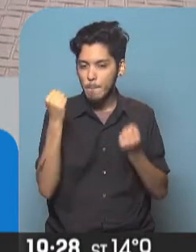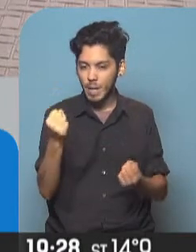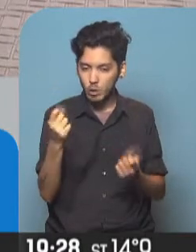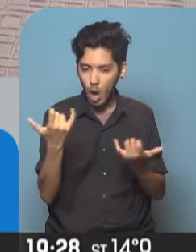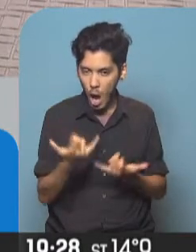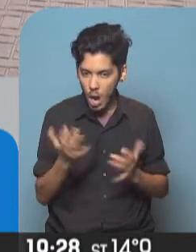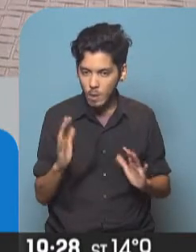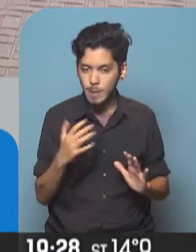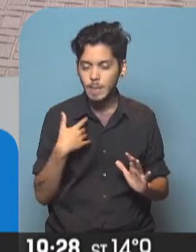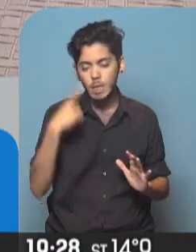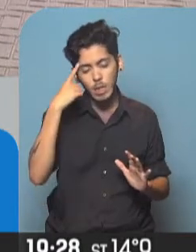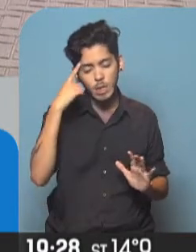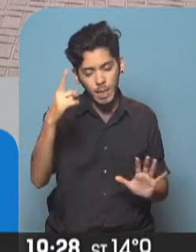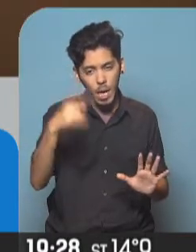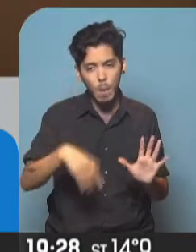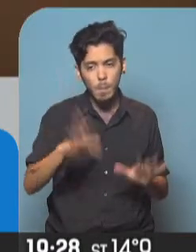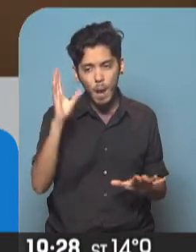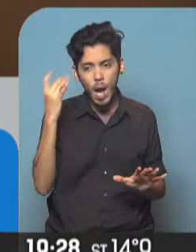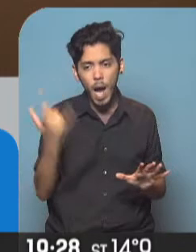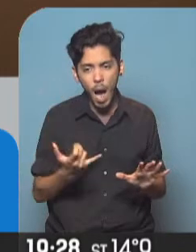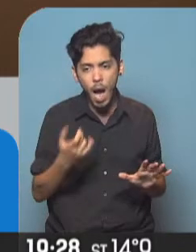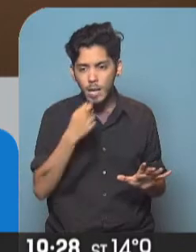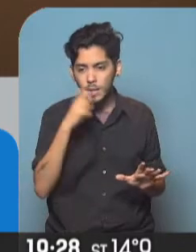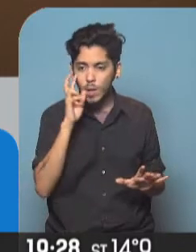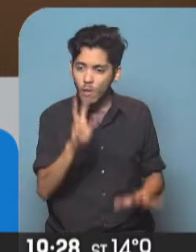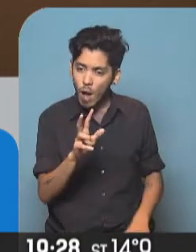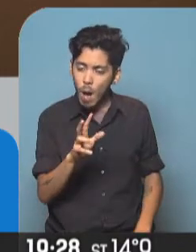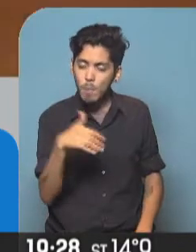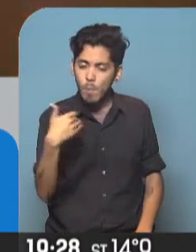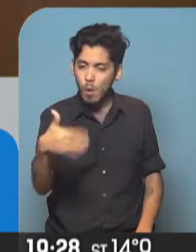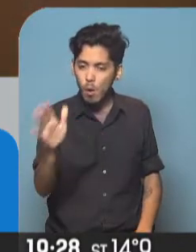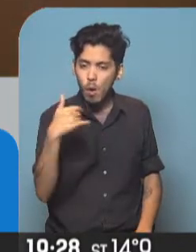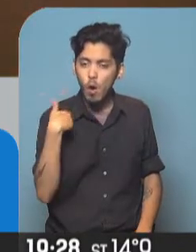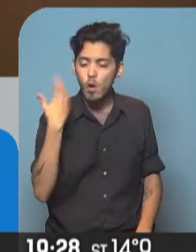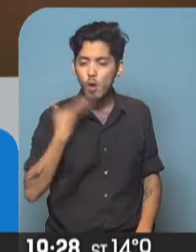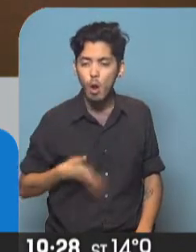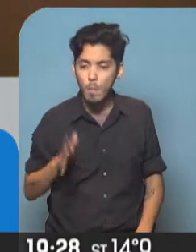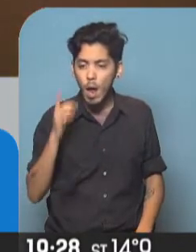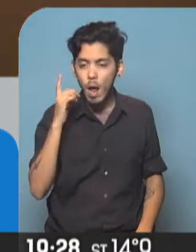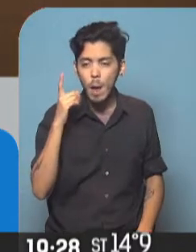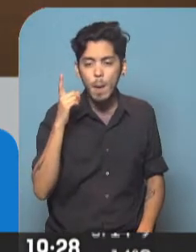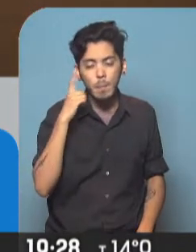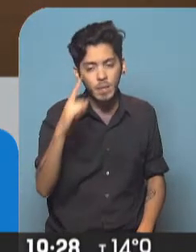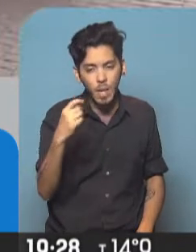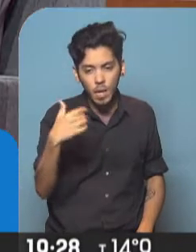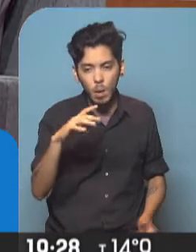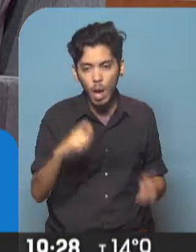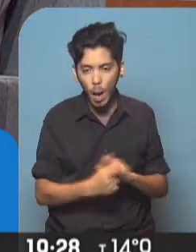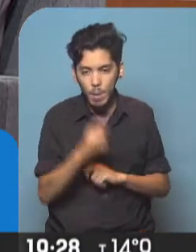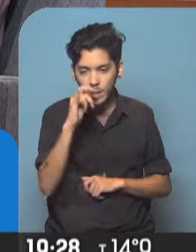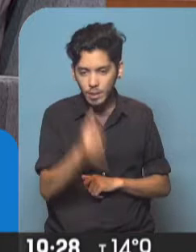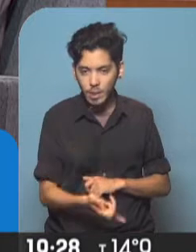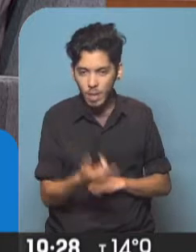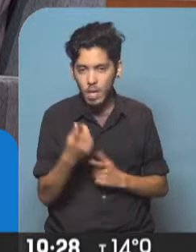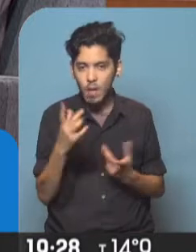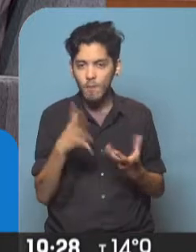Y por eso, pero yo creo que si vamos en tránsito a la normalidad, hay que pensar que va a fluctuar el tipo de cambio. Lo